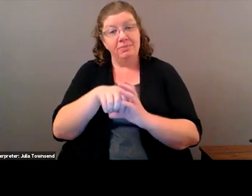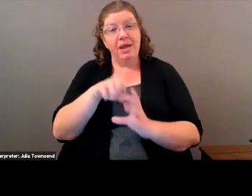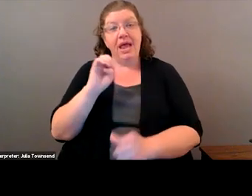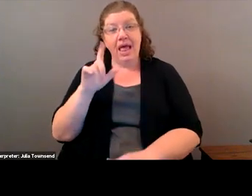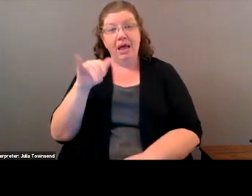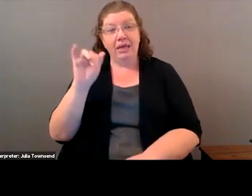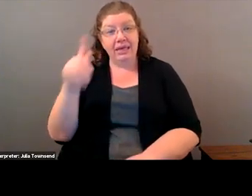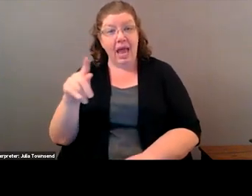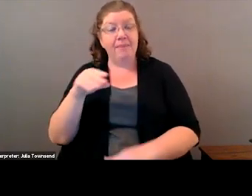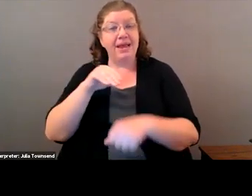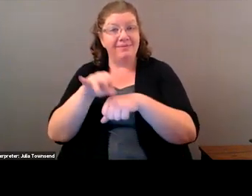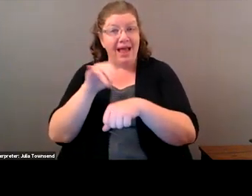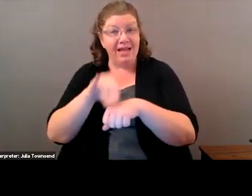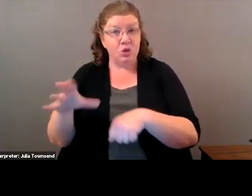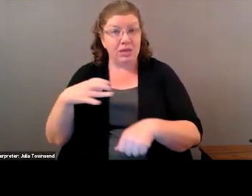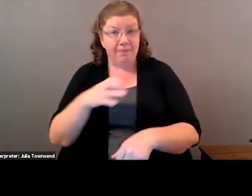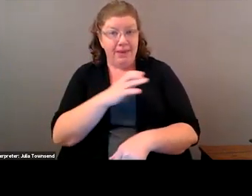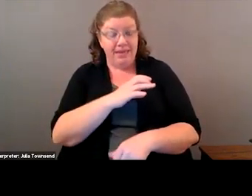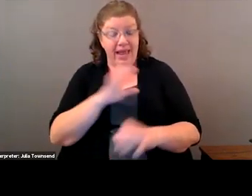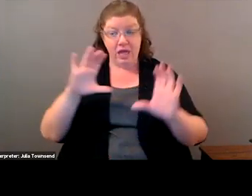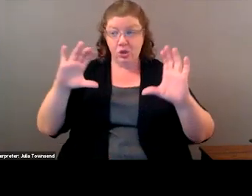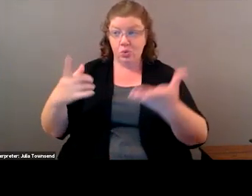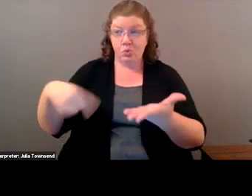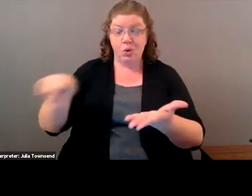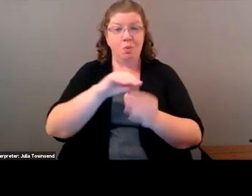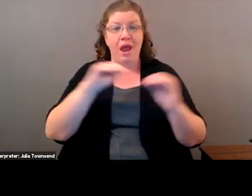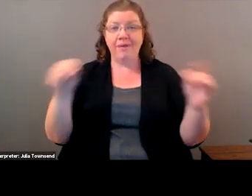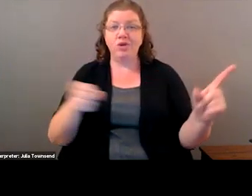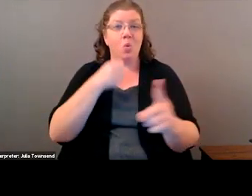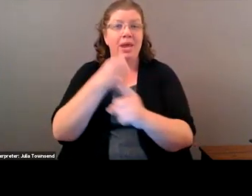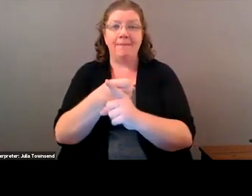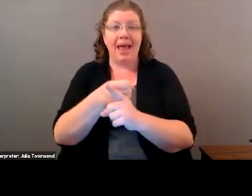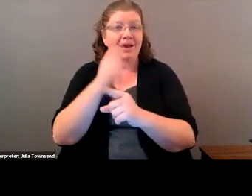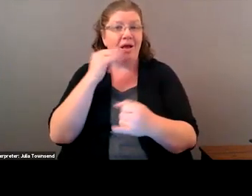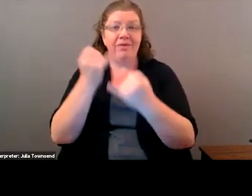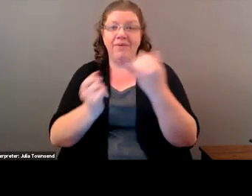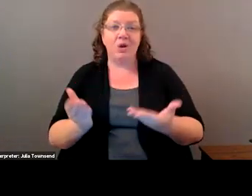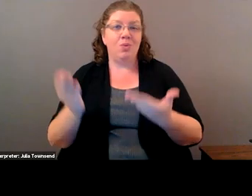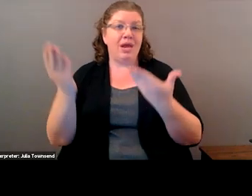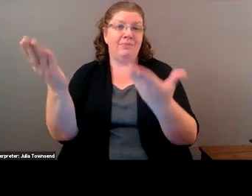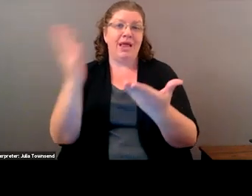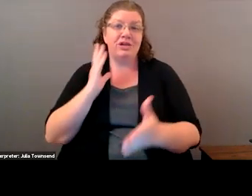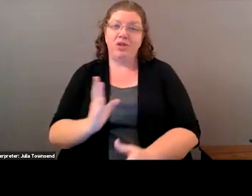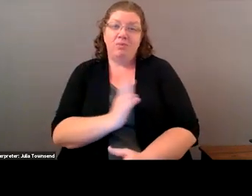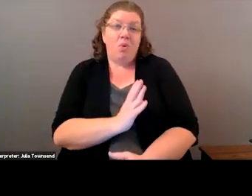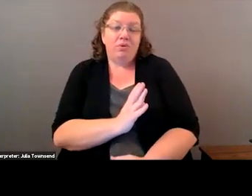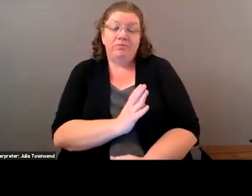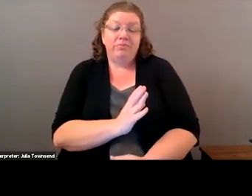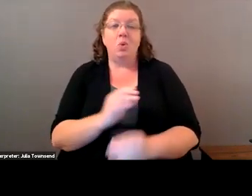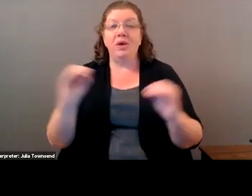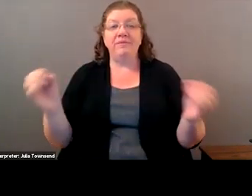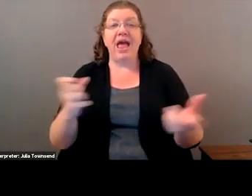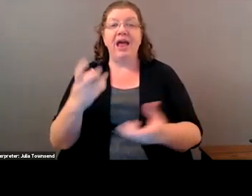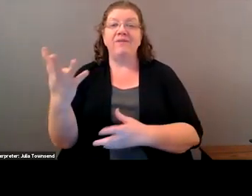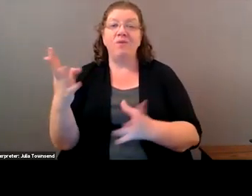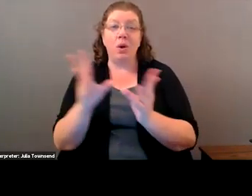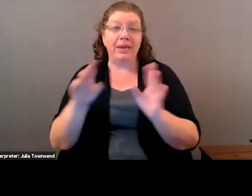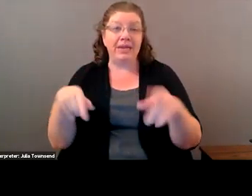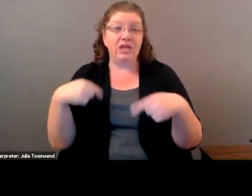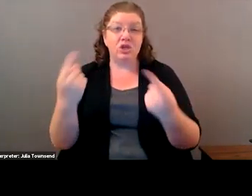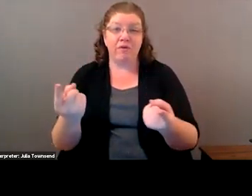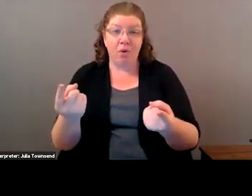estoy participando en el comité asesor del el está como grupo no estamos teniendo ningún impacto en las recomendaciones finales ante el